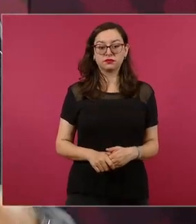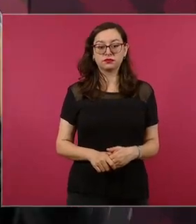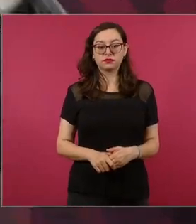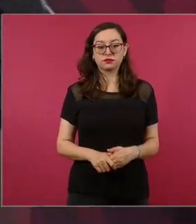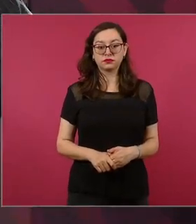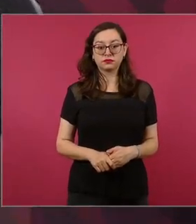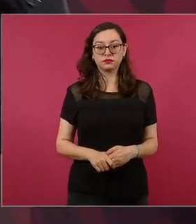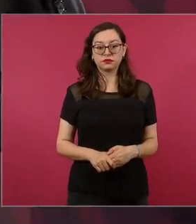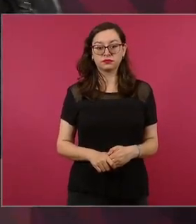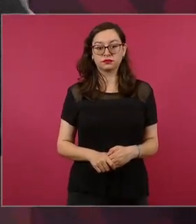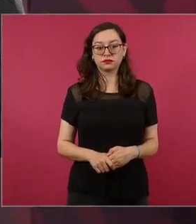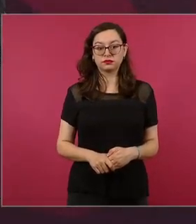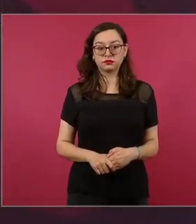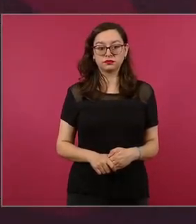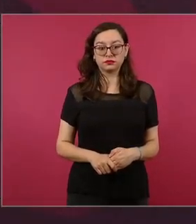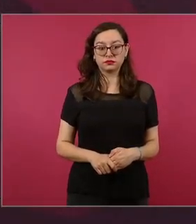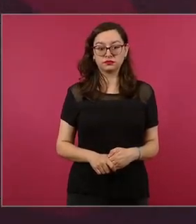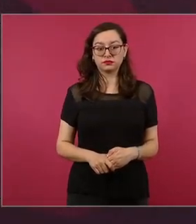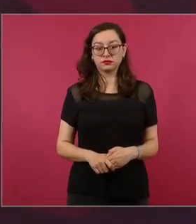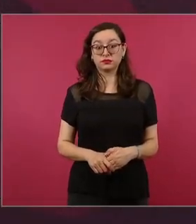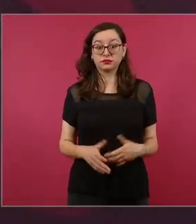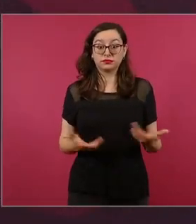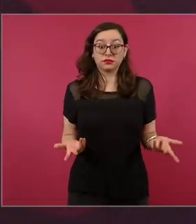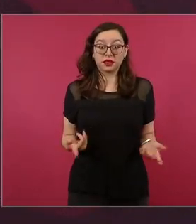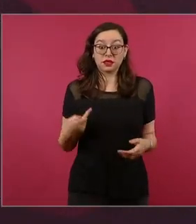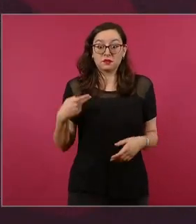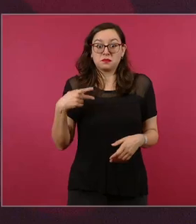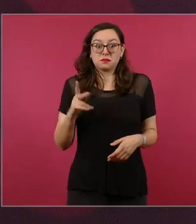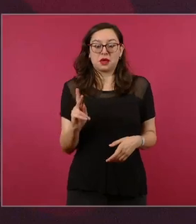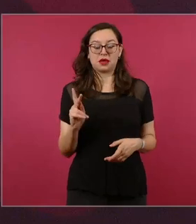pues como un sacrilegio, ¿no?